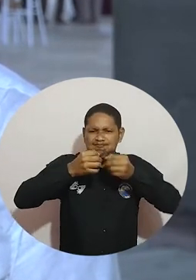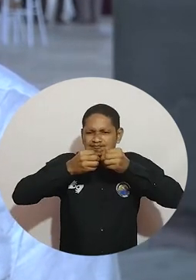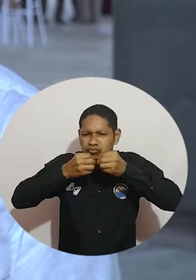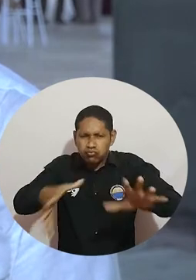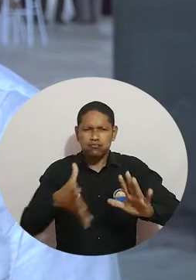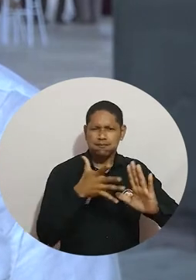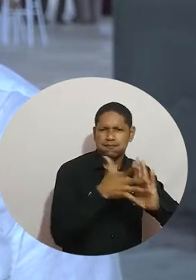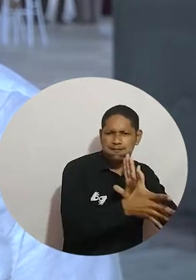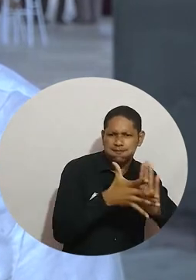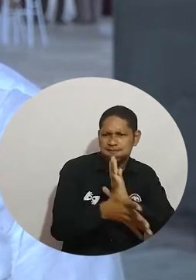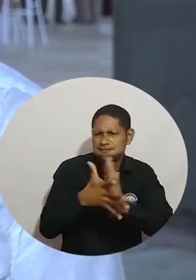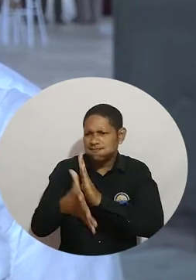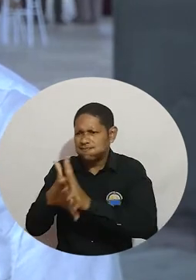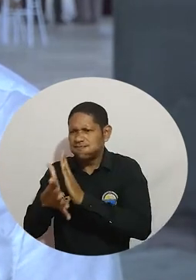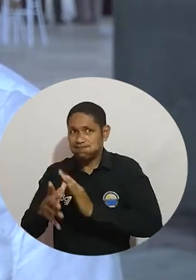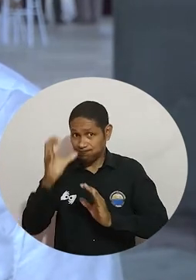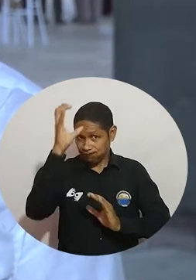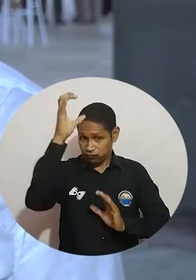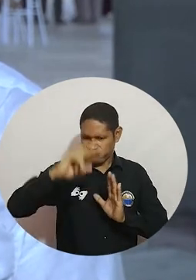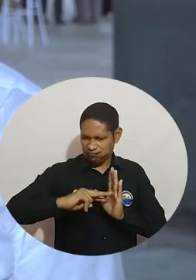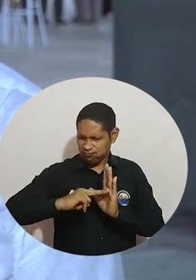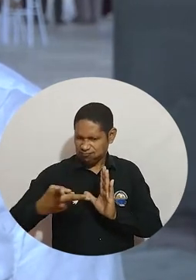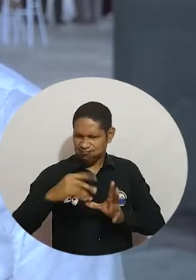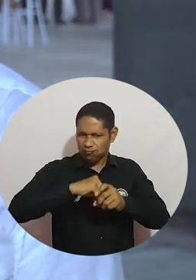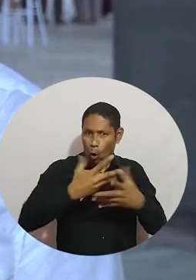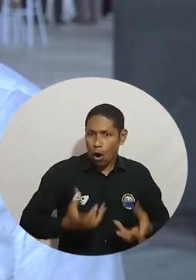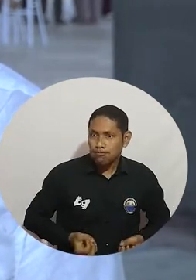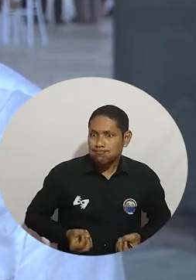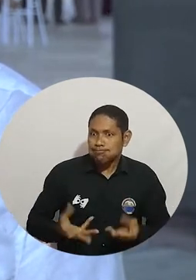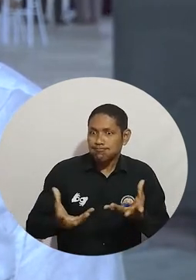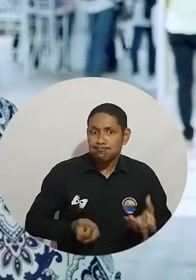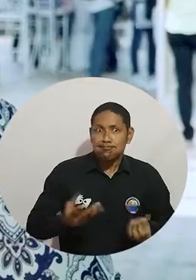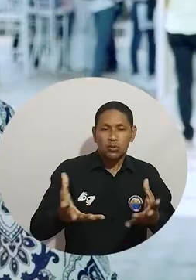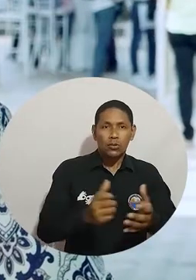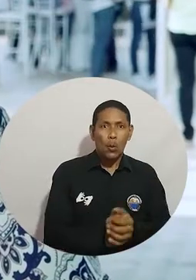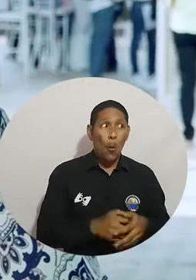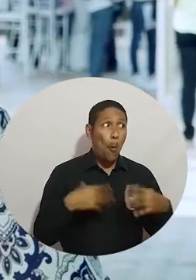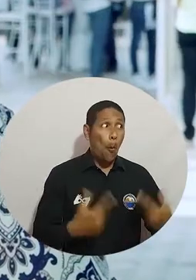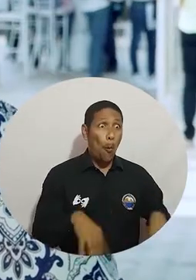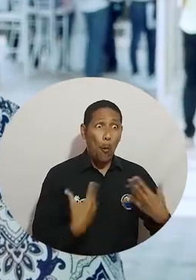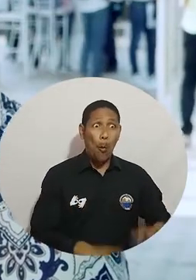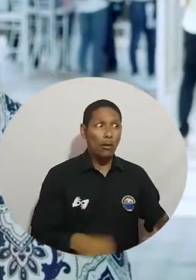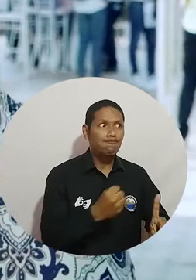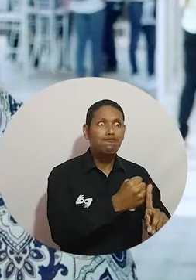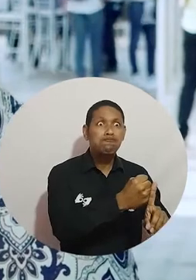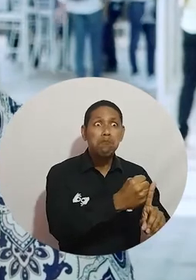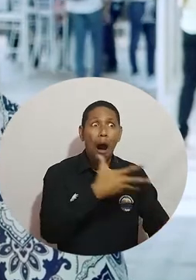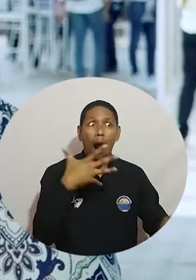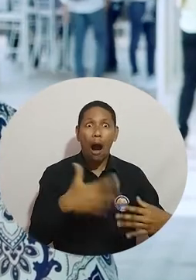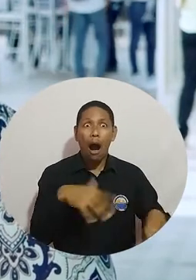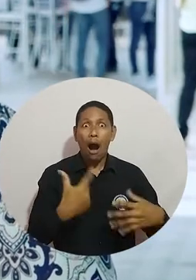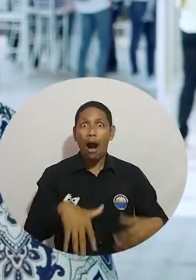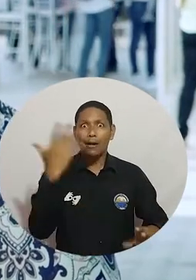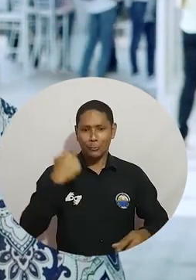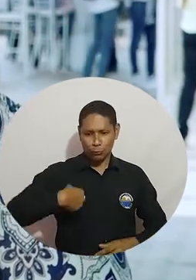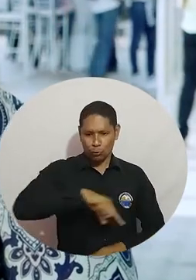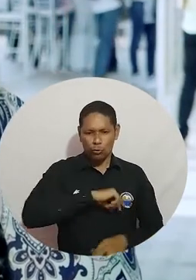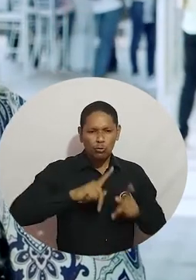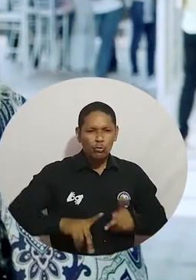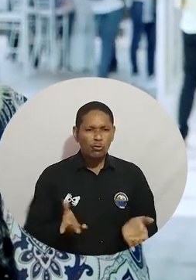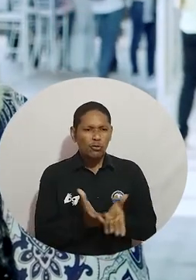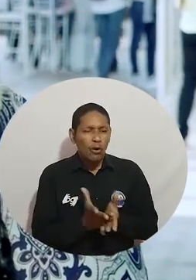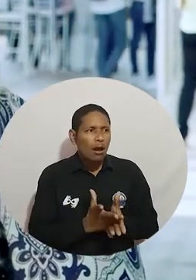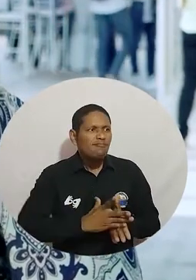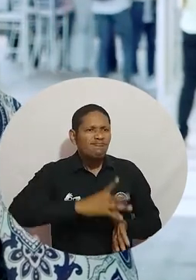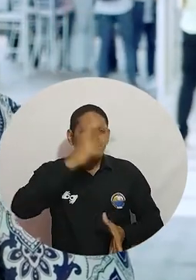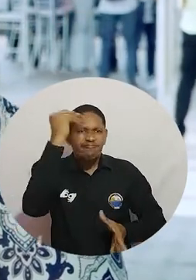el conocimiento científico y técnico que se da en el seno de la universidad. Esto tiene un impacto muy grande para nosotros como estudiantes